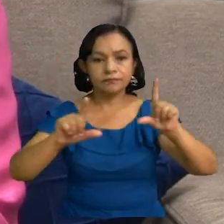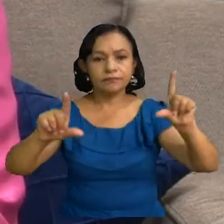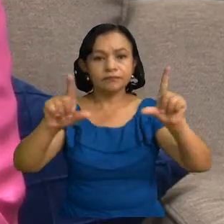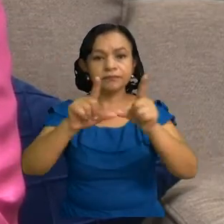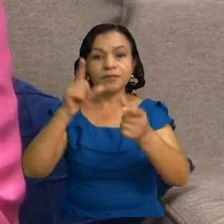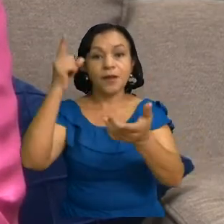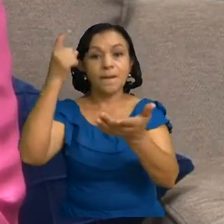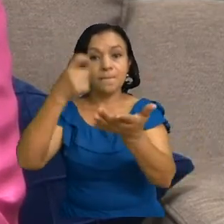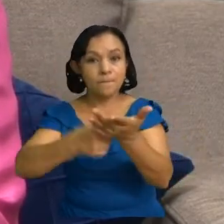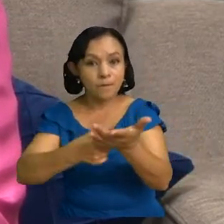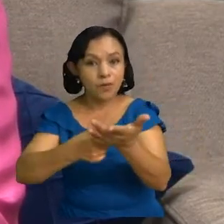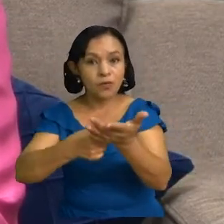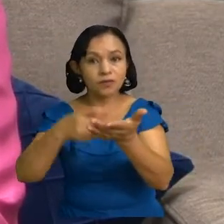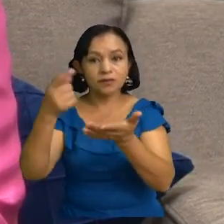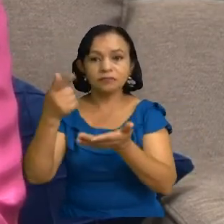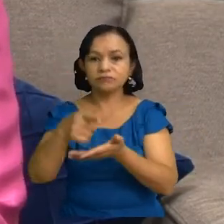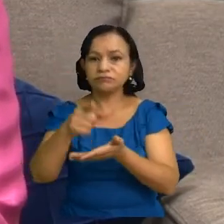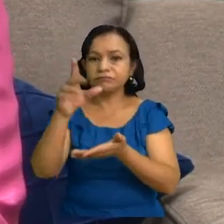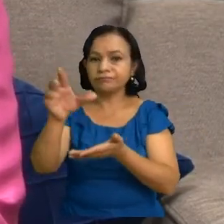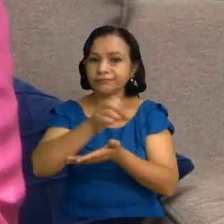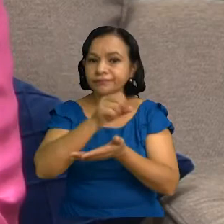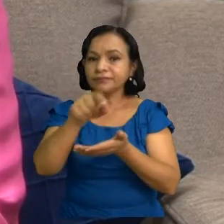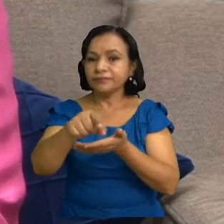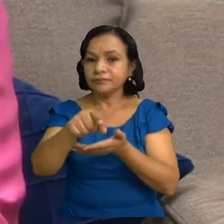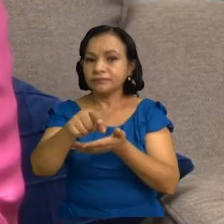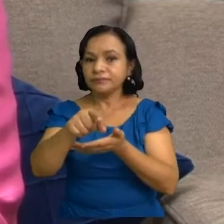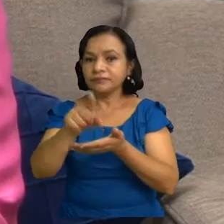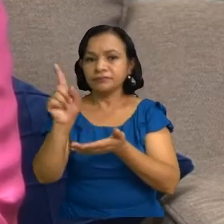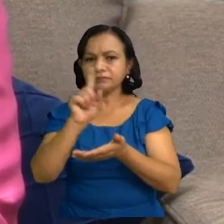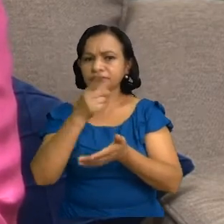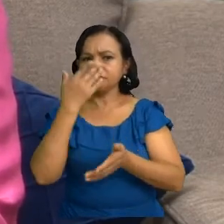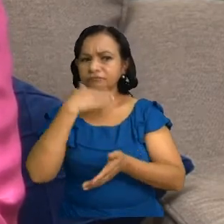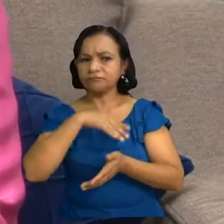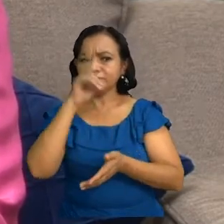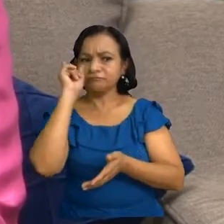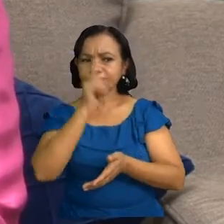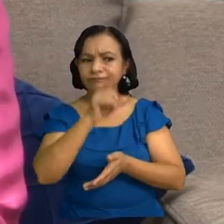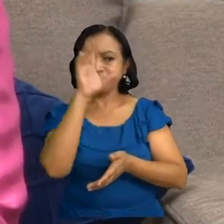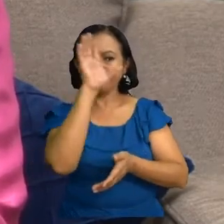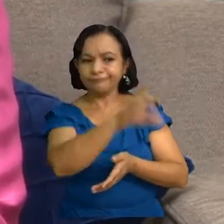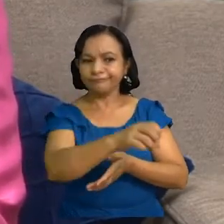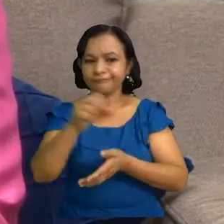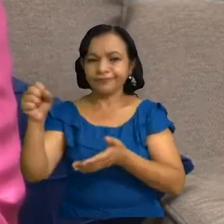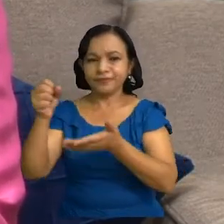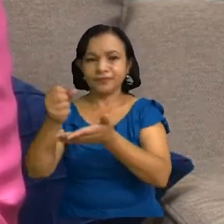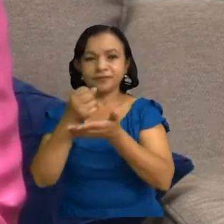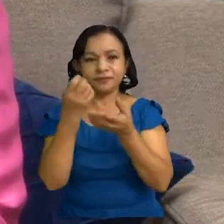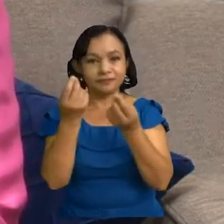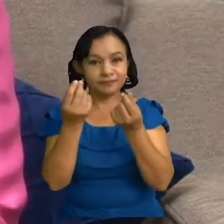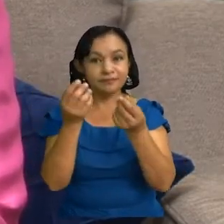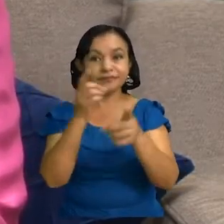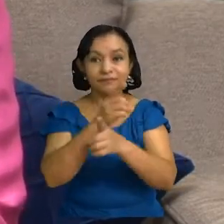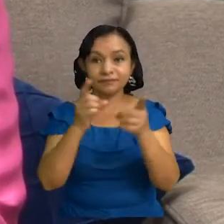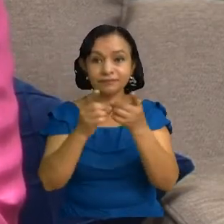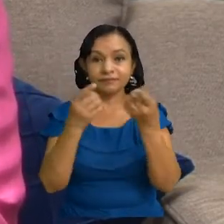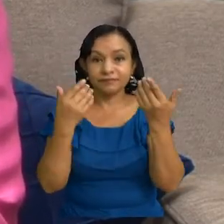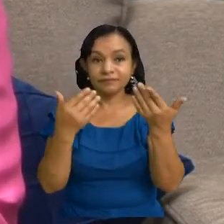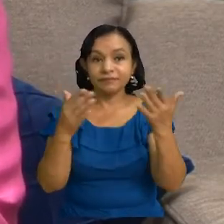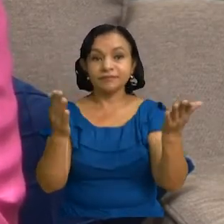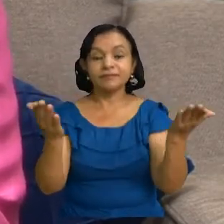multas y los decomisos aquellos que no se portan bien verdad y que se ven este implicado en un proceso